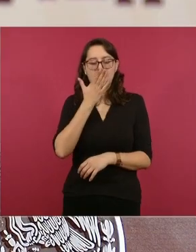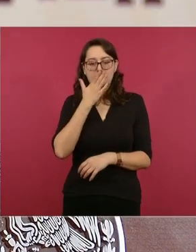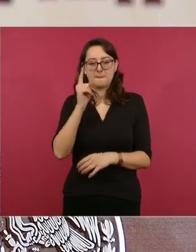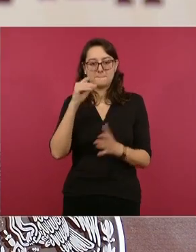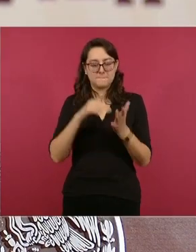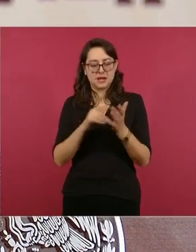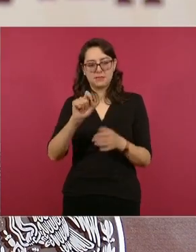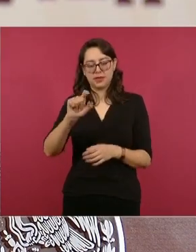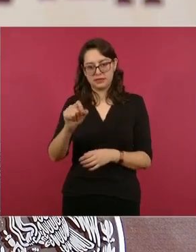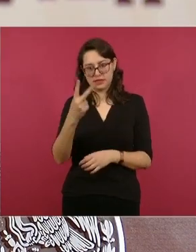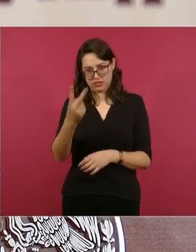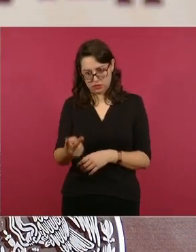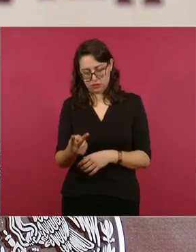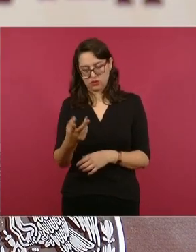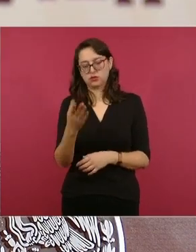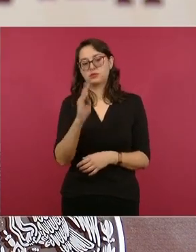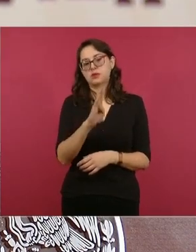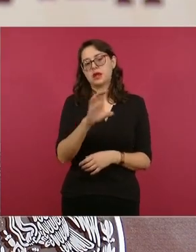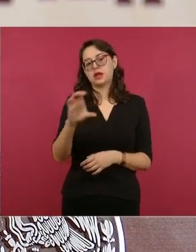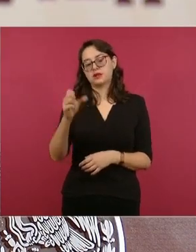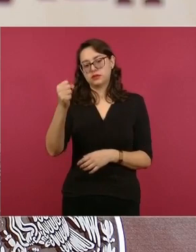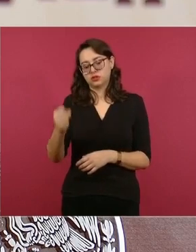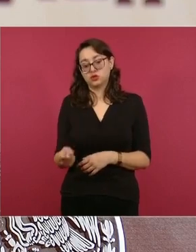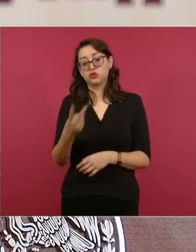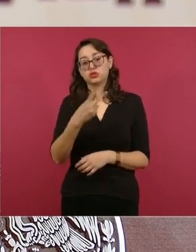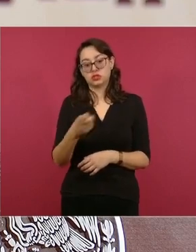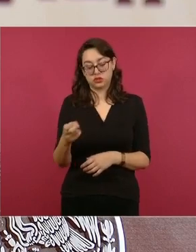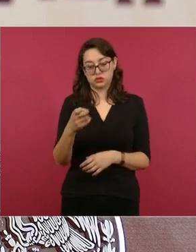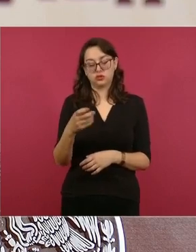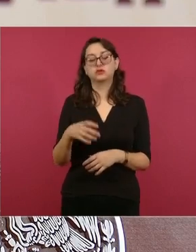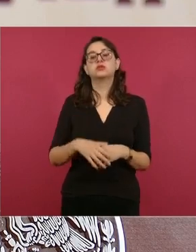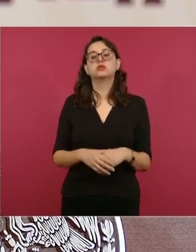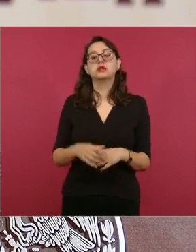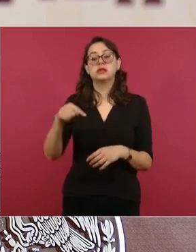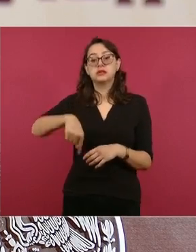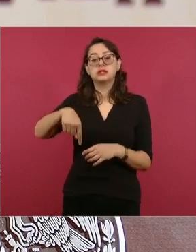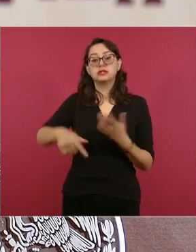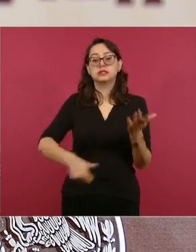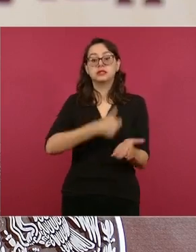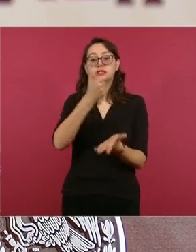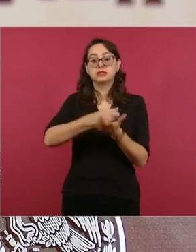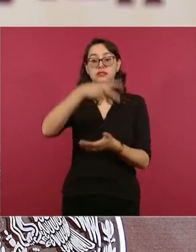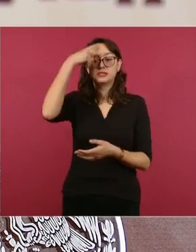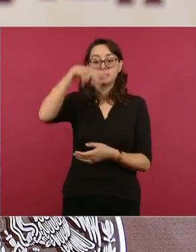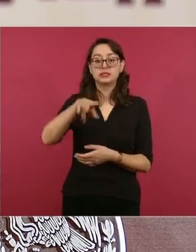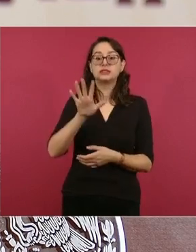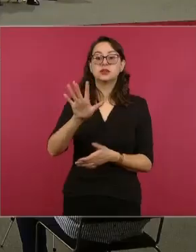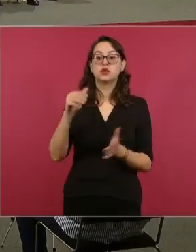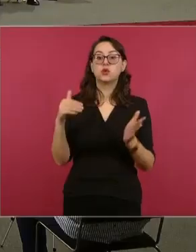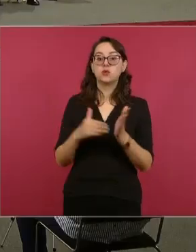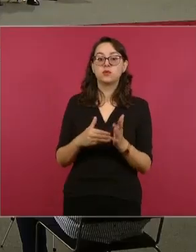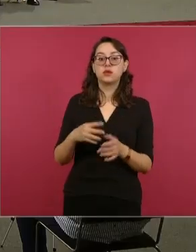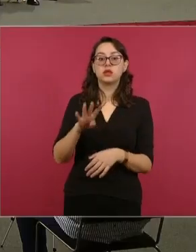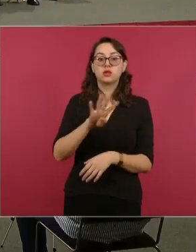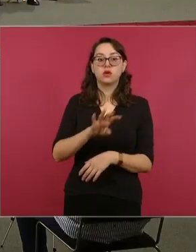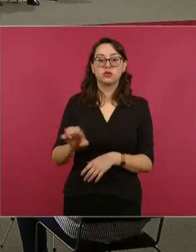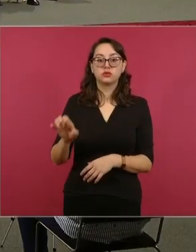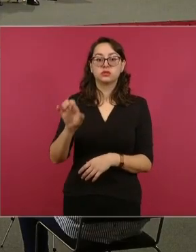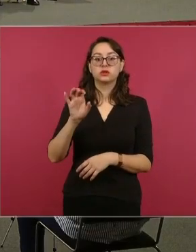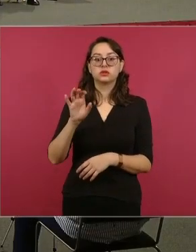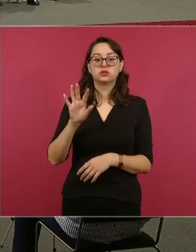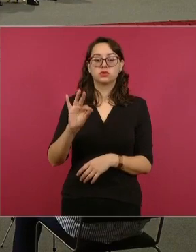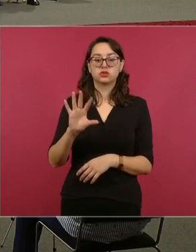1,022, en Baja California Sur 257 y aquí en la Ciudad de México, que es muy importante, 5,484.